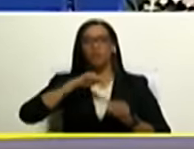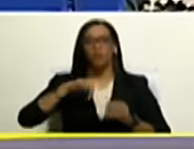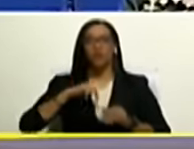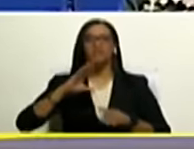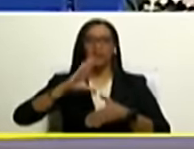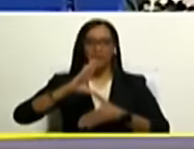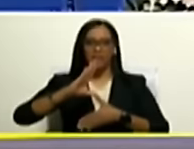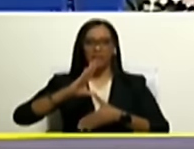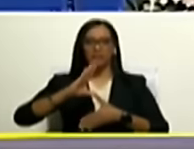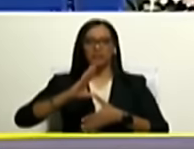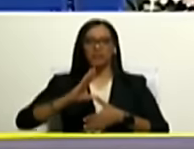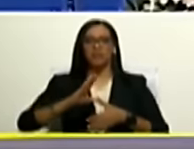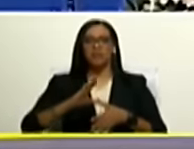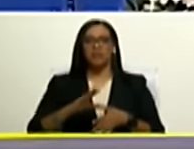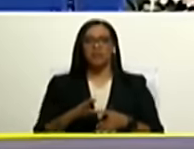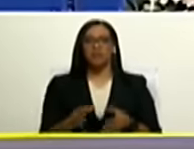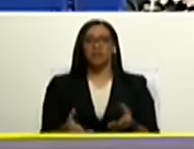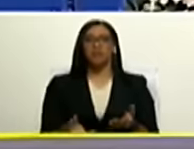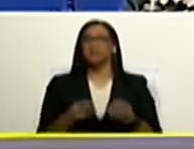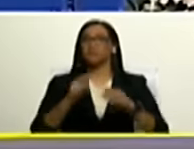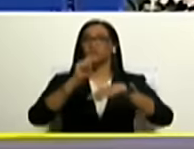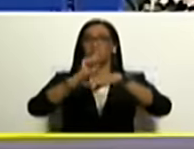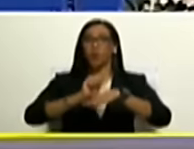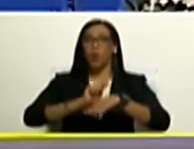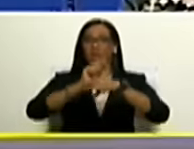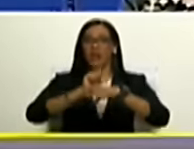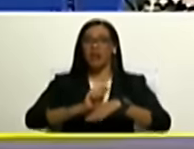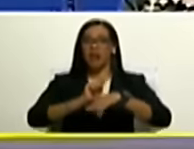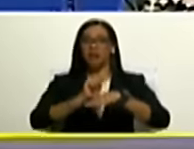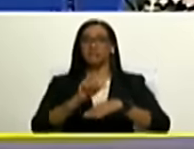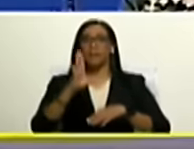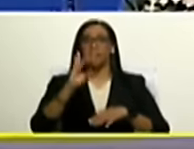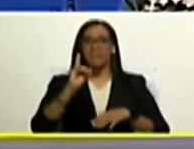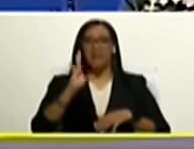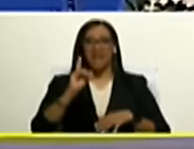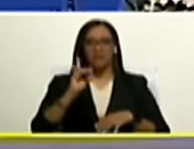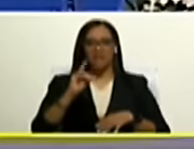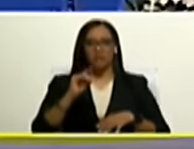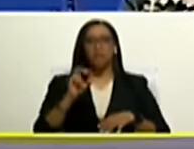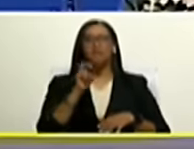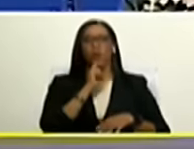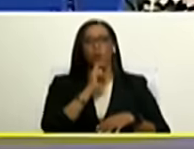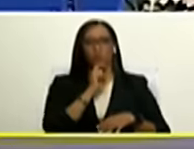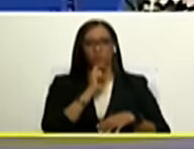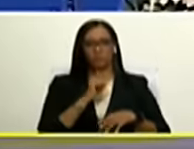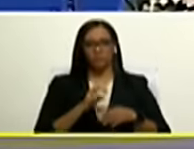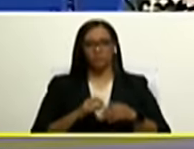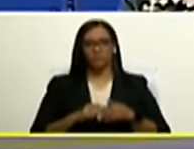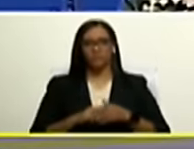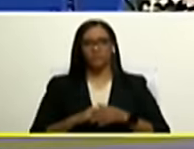América toneladas y toneladas de plata y de oro.